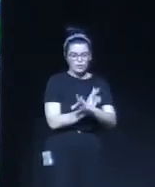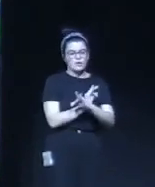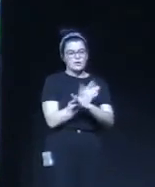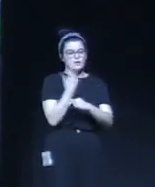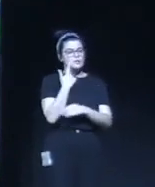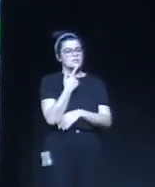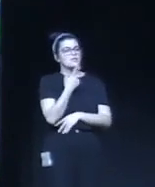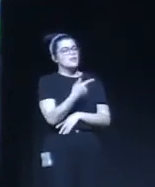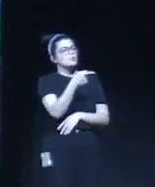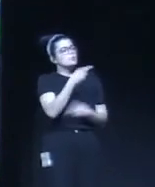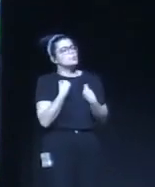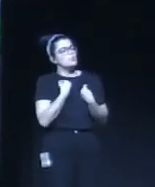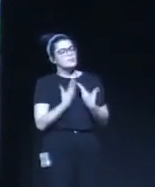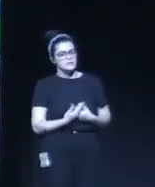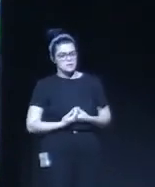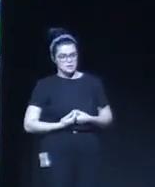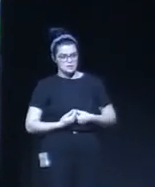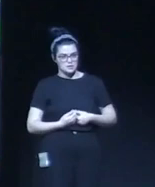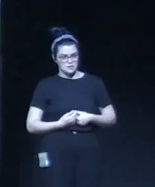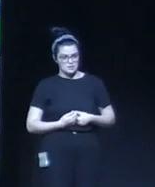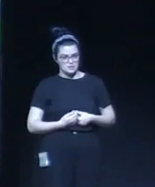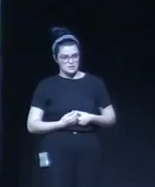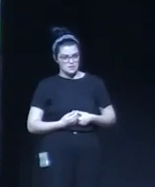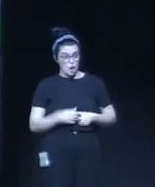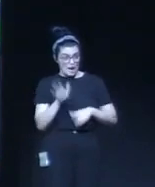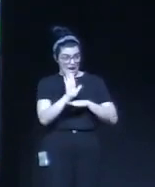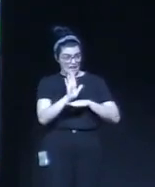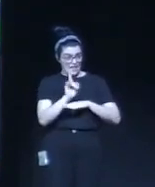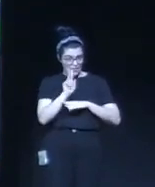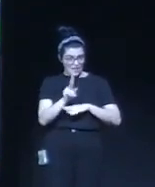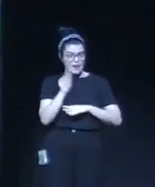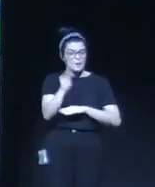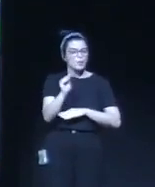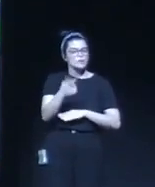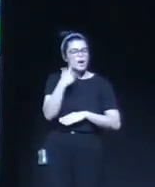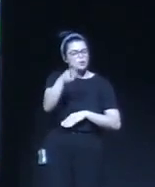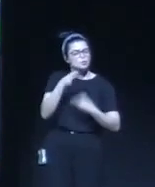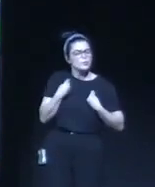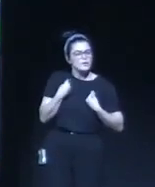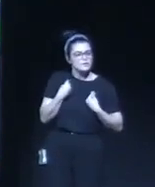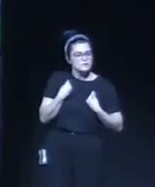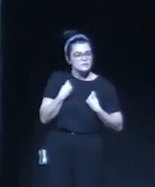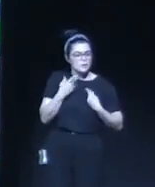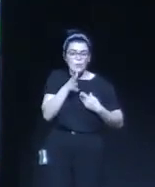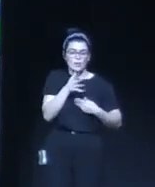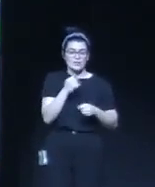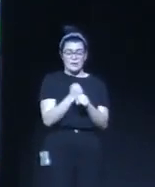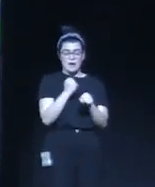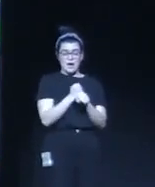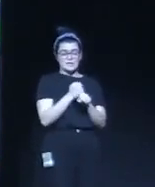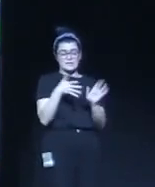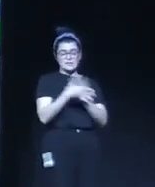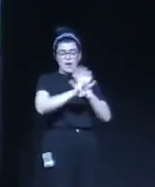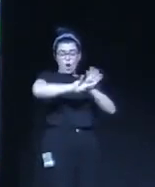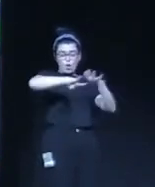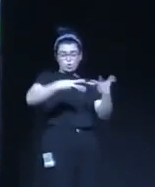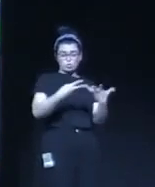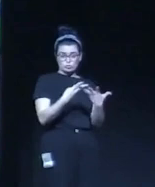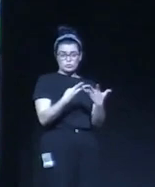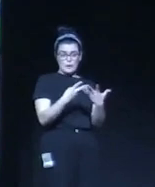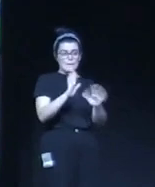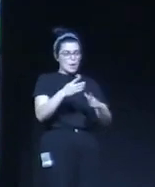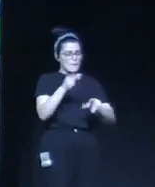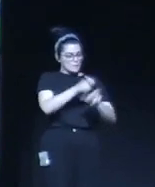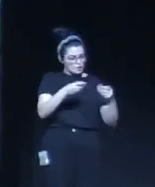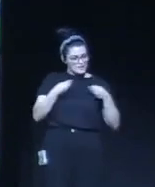le dicen, ¿y tú vives? Es que no es lo mismo, porque el que trabaja está 8 horas, un turno. La gente que vive,